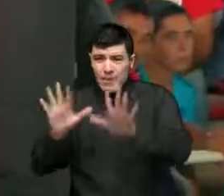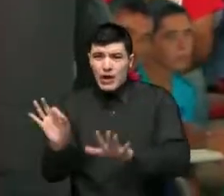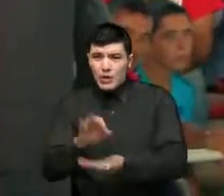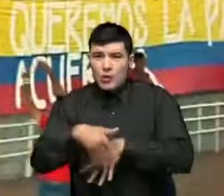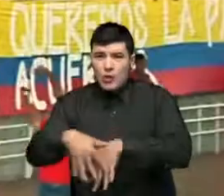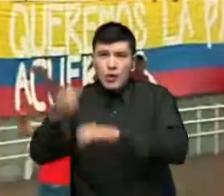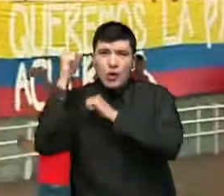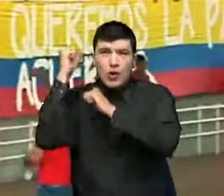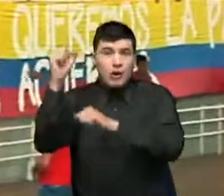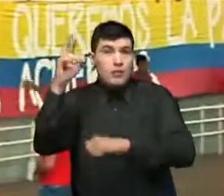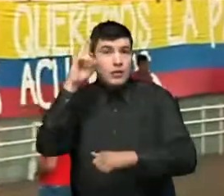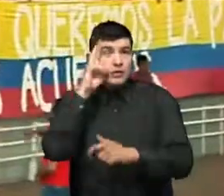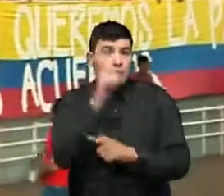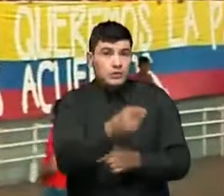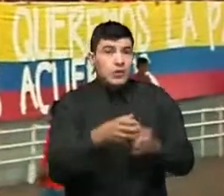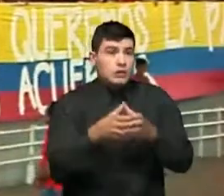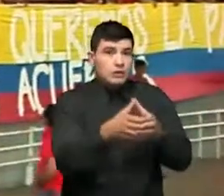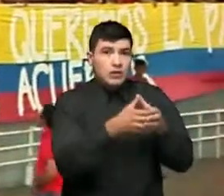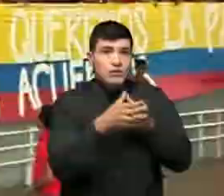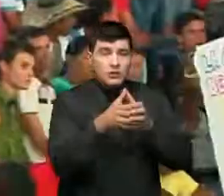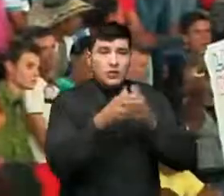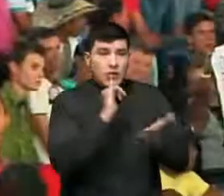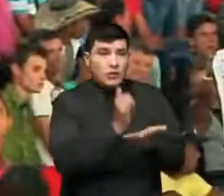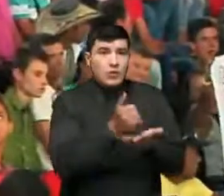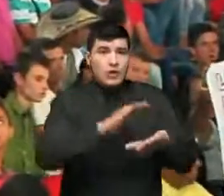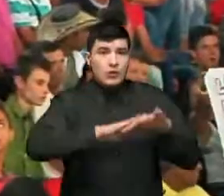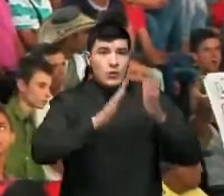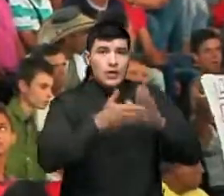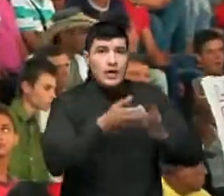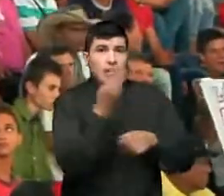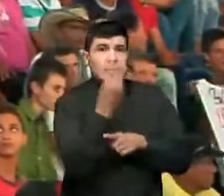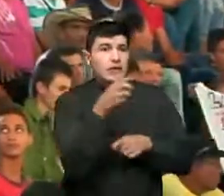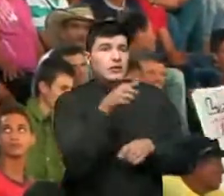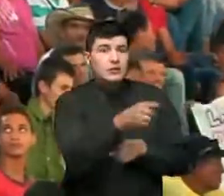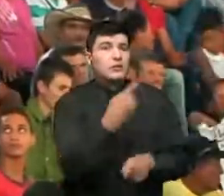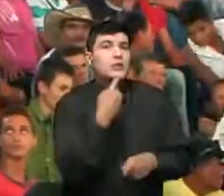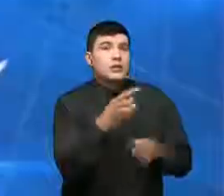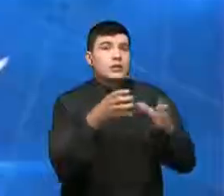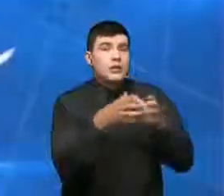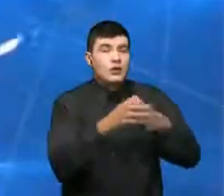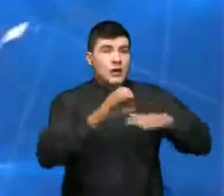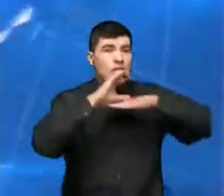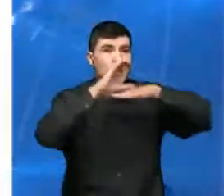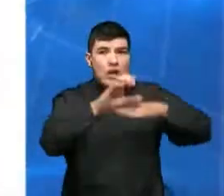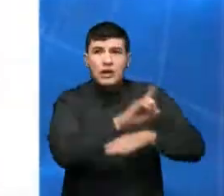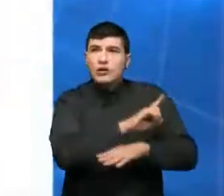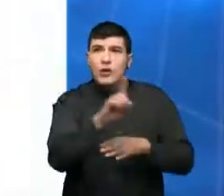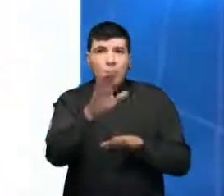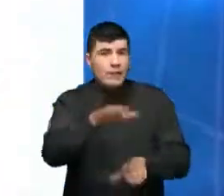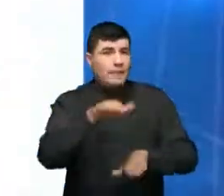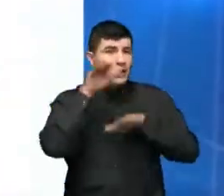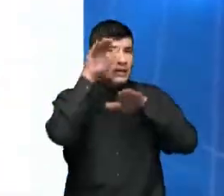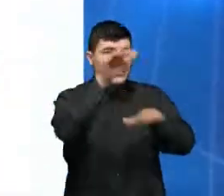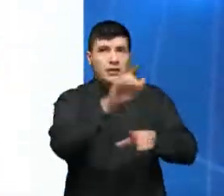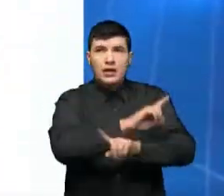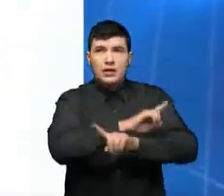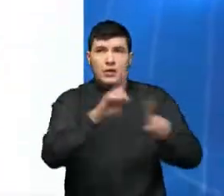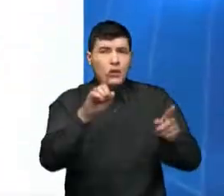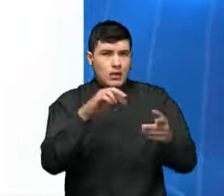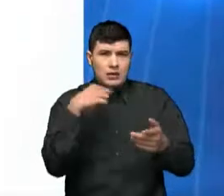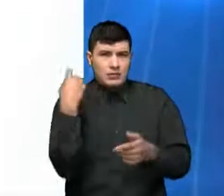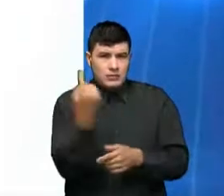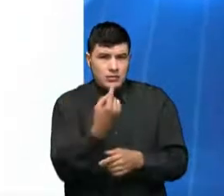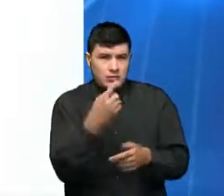parte, la Asociación de Juntas Zona 3 de Tibú señala que el movimiento comunal del Catatumbo no los representa y que no